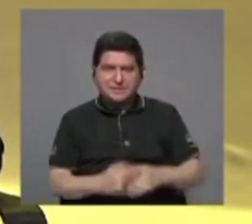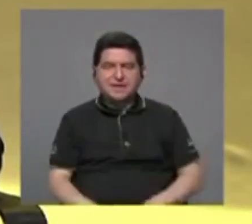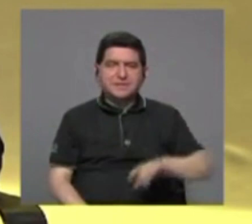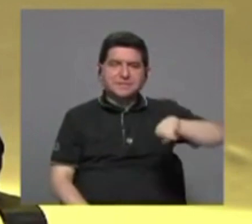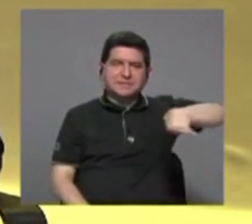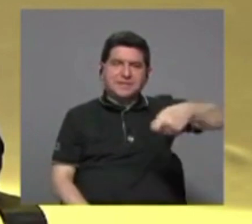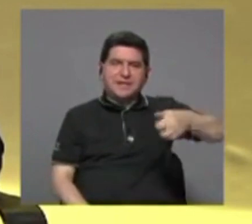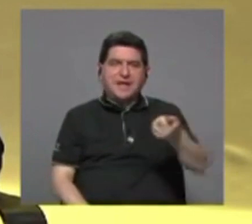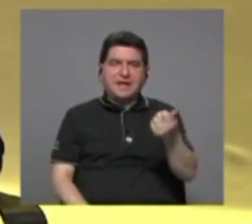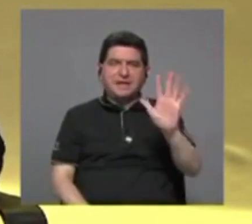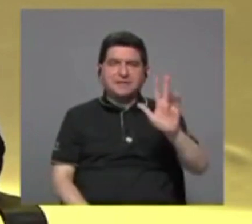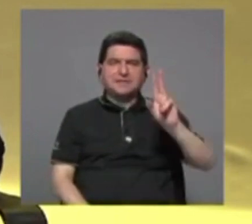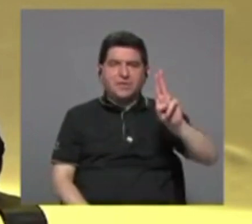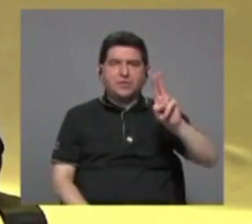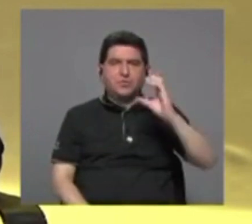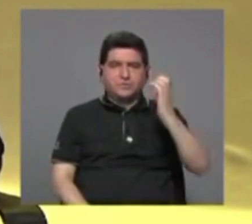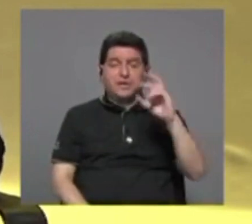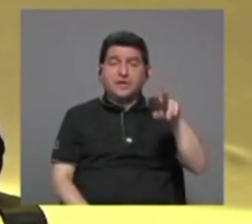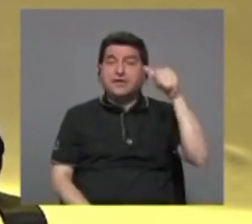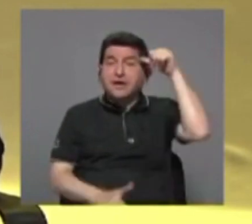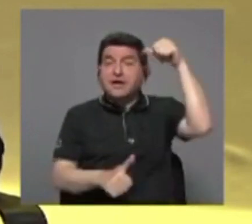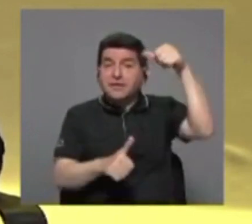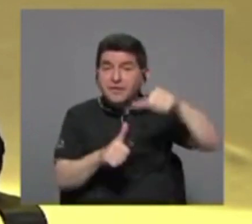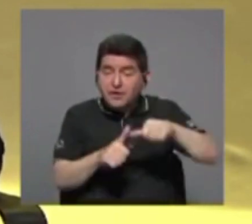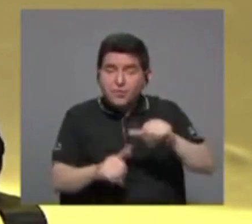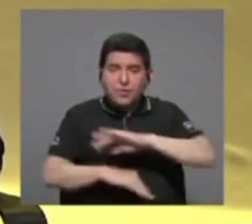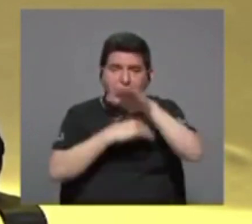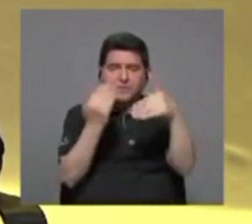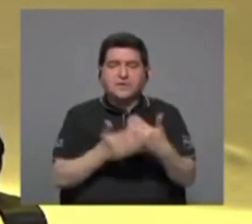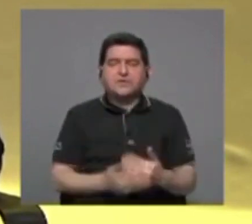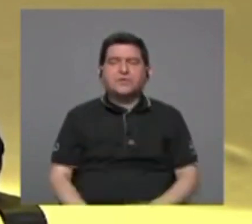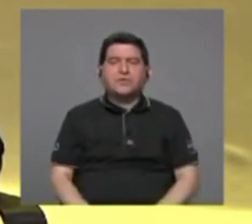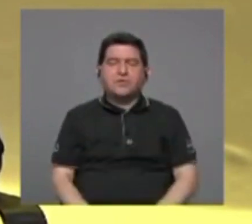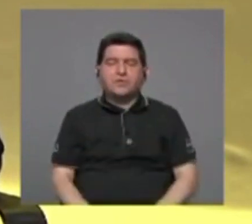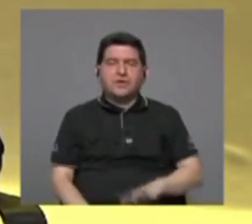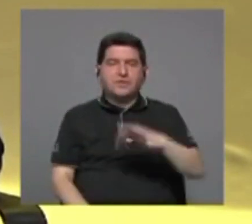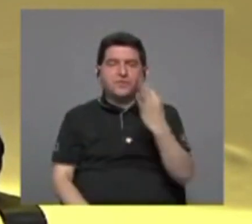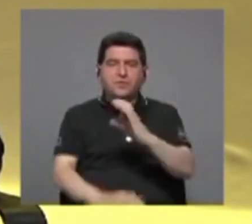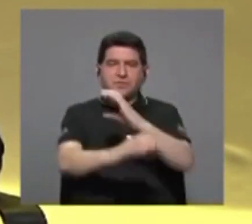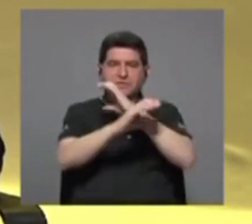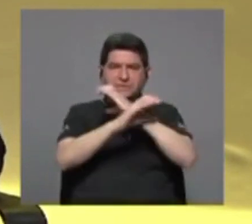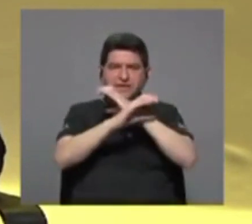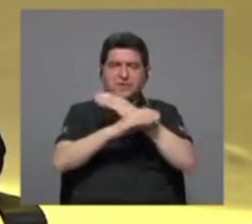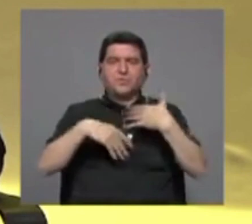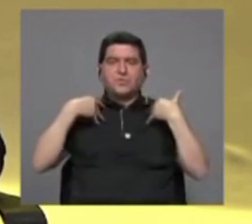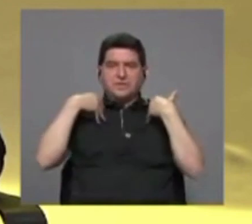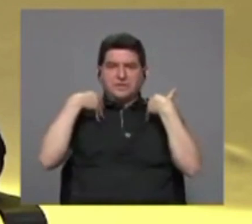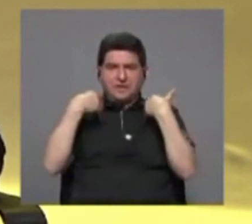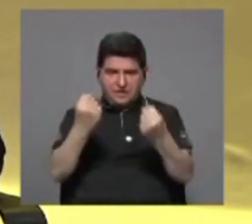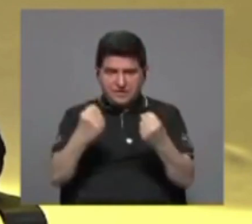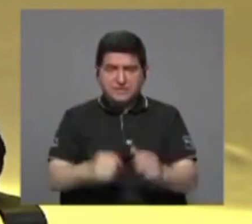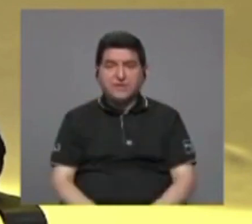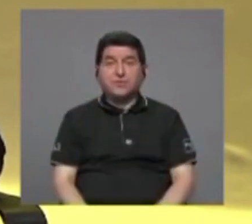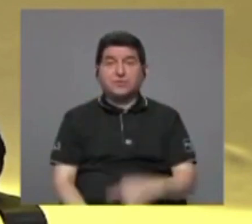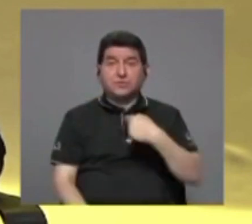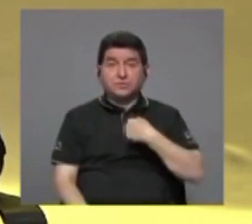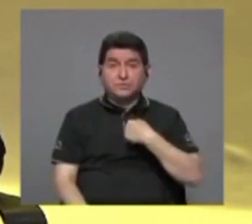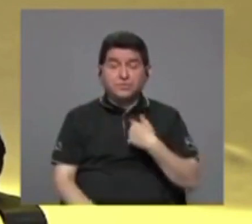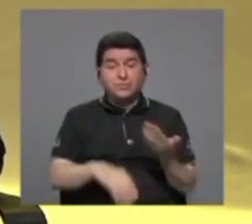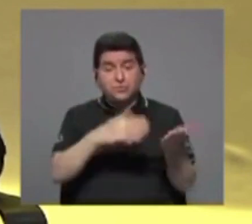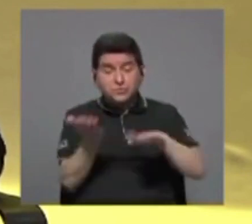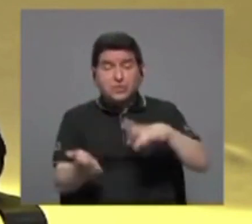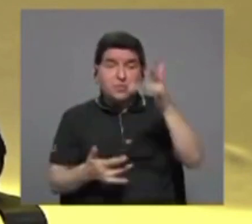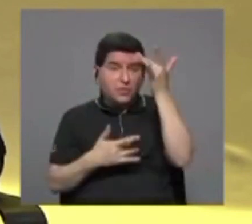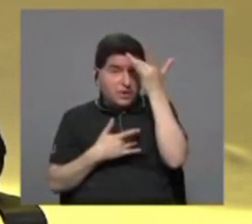15 UCR y que mantengan todas las medidas de protección de la salud. Si uno se muere o se